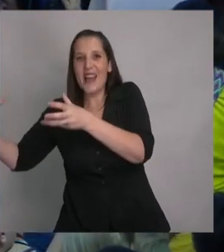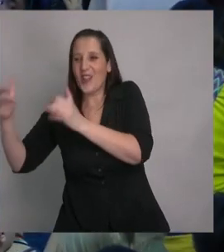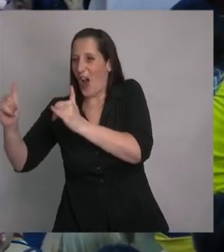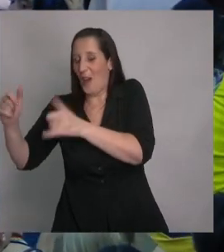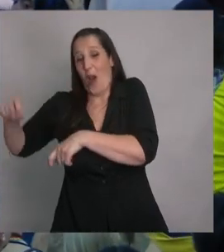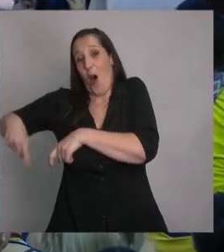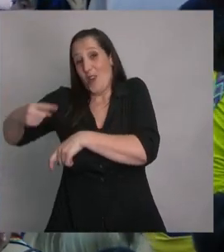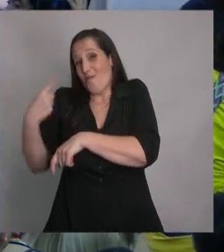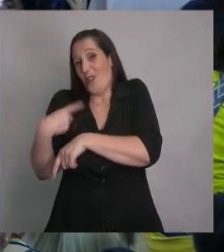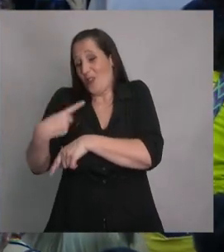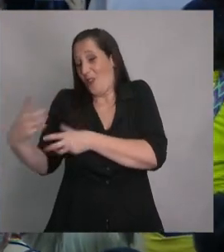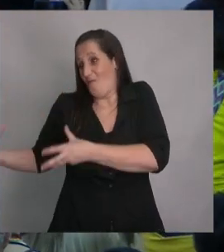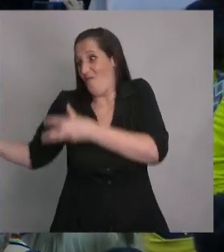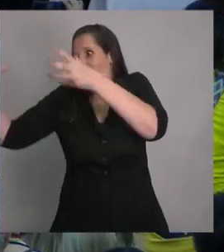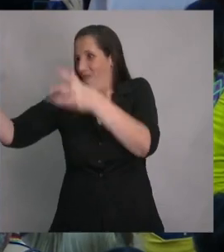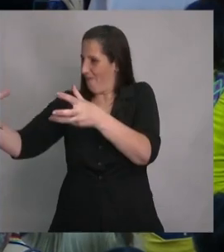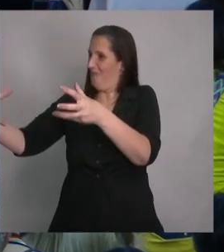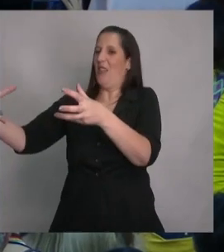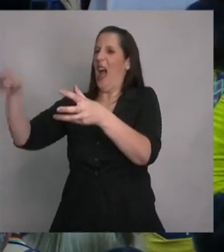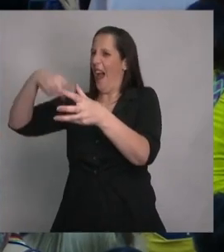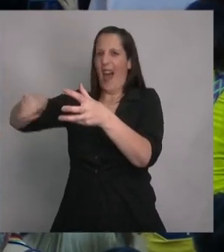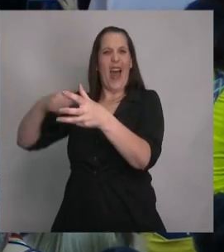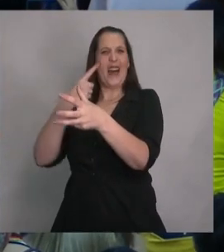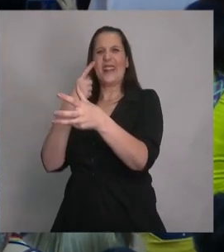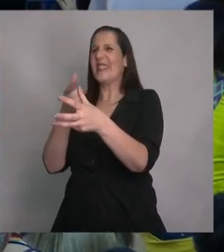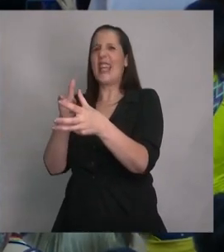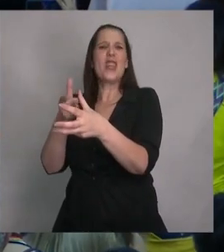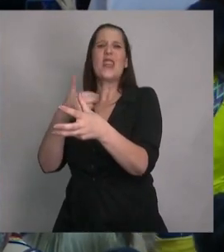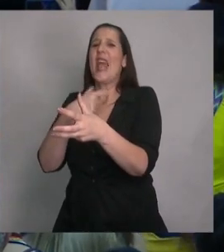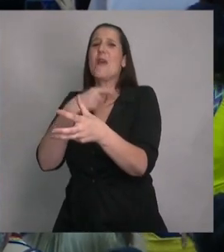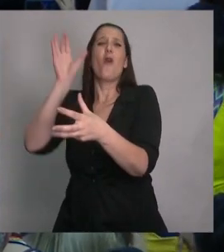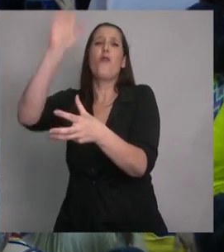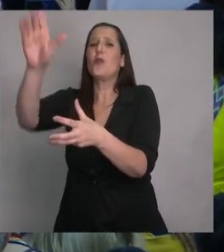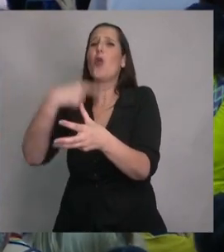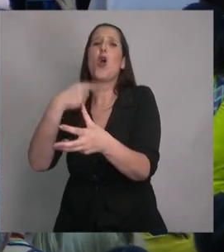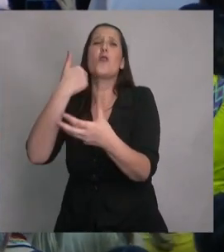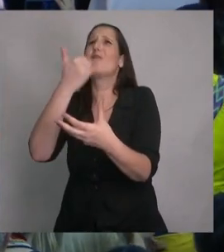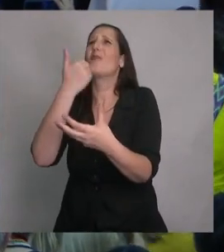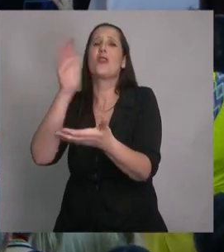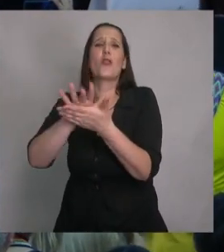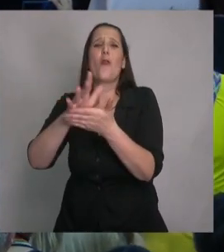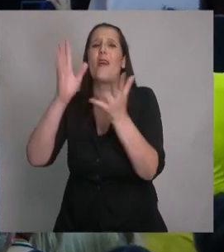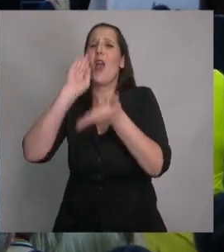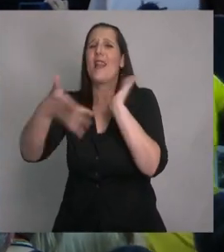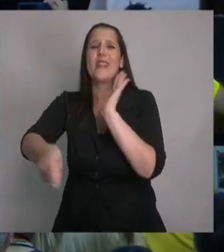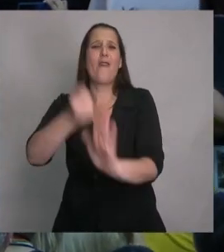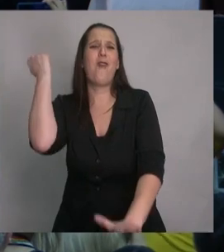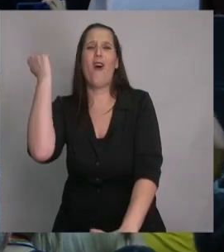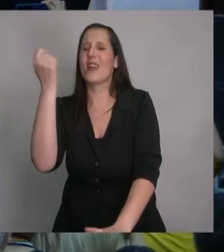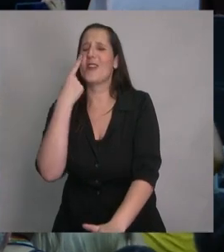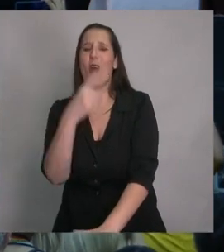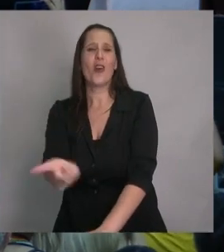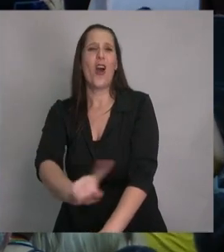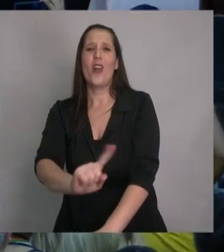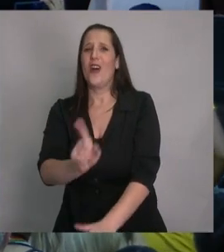hoy está con nosotros, no conozca de la palabra violencia y de la palabra guerra. La posibilidad de una era, no